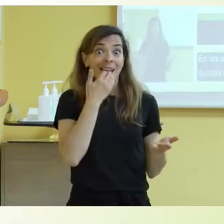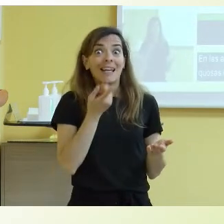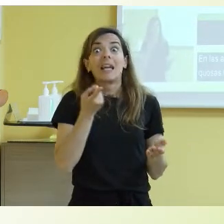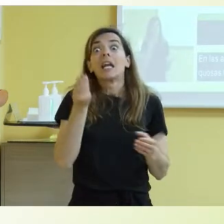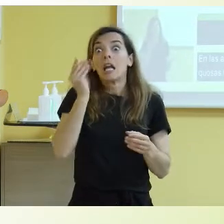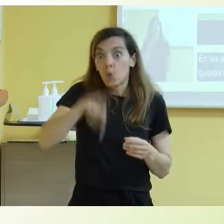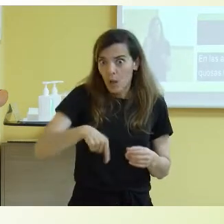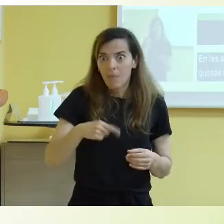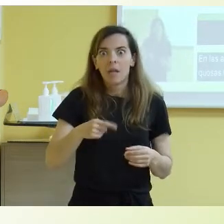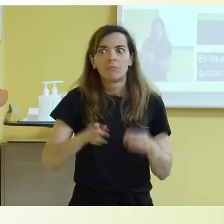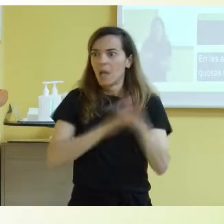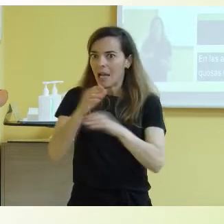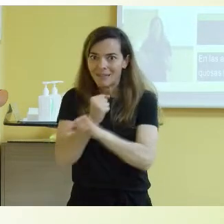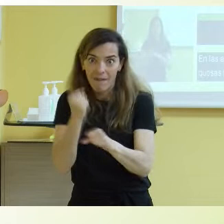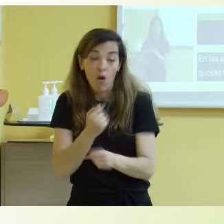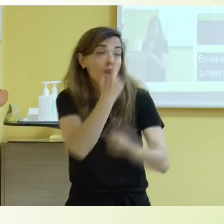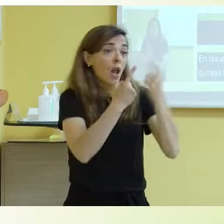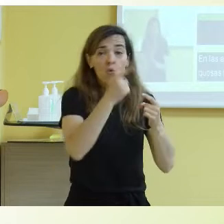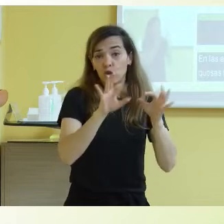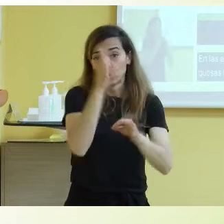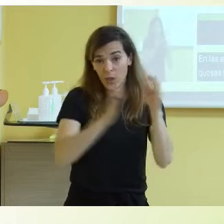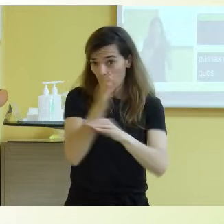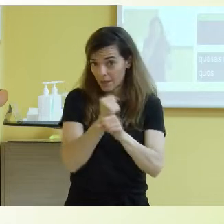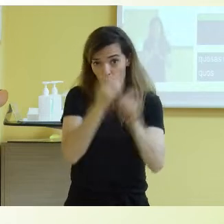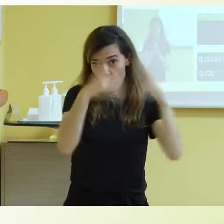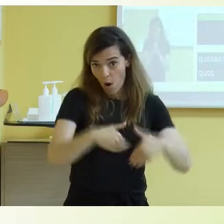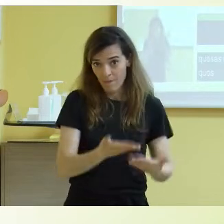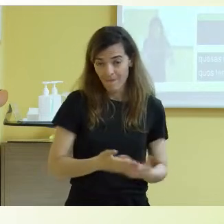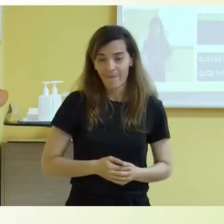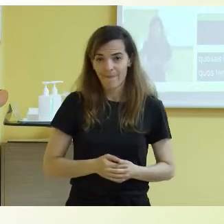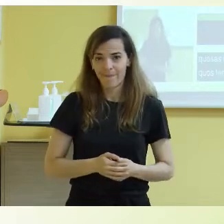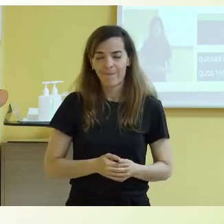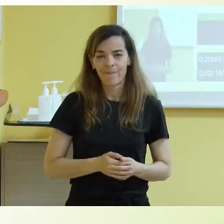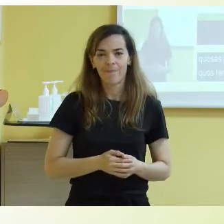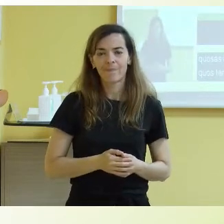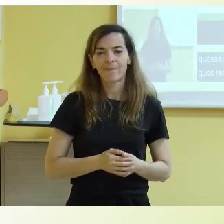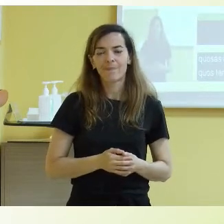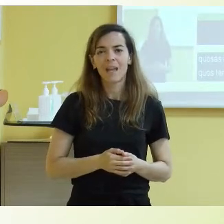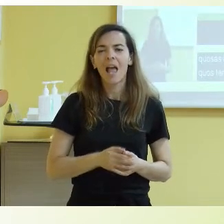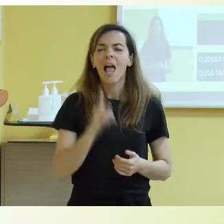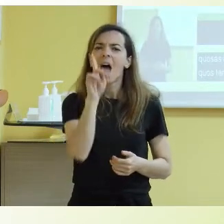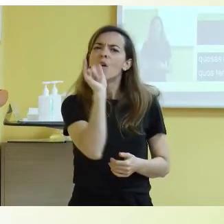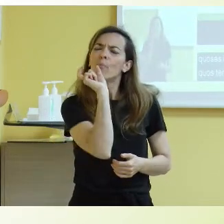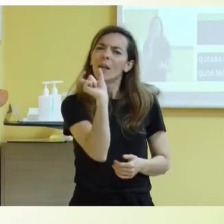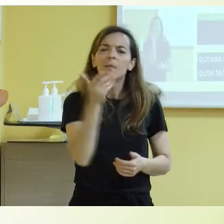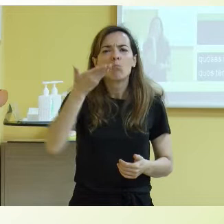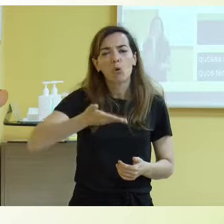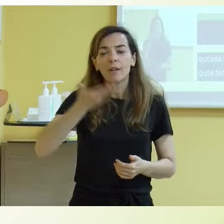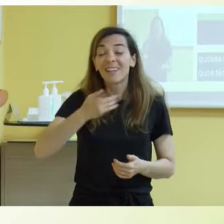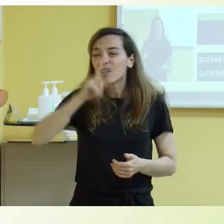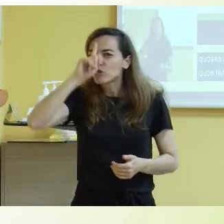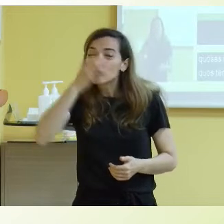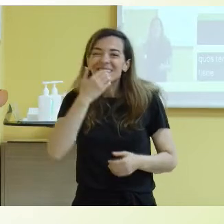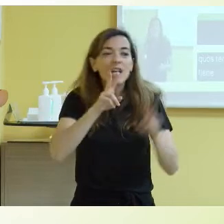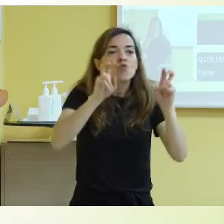poder ir al trabajo, que no todo el mundo tiene esa suerte hoy en día. Hay un término que es importante y que no sé si en los